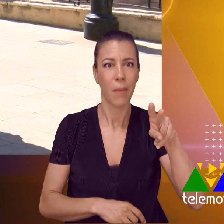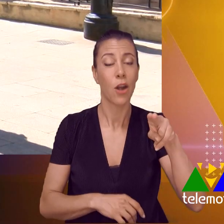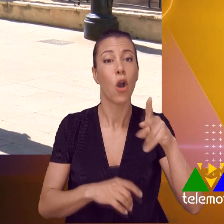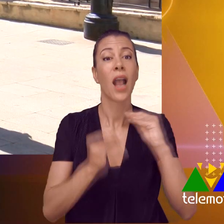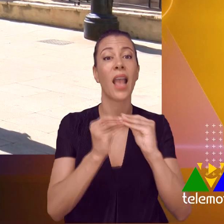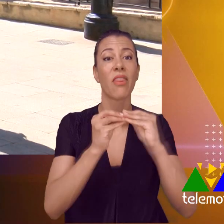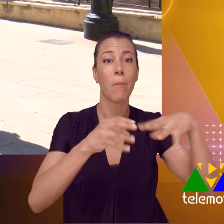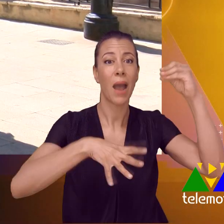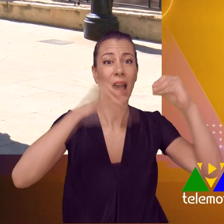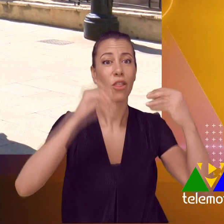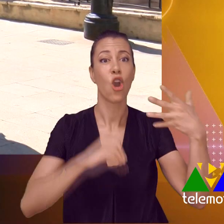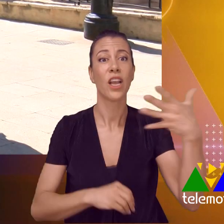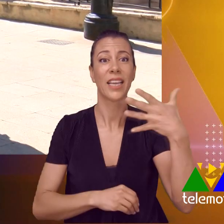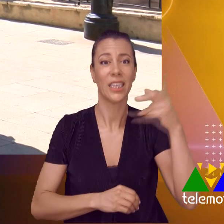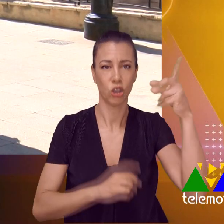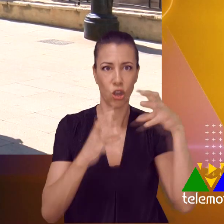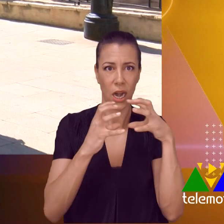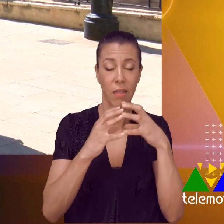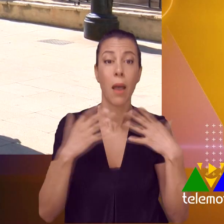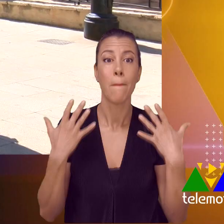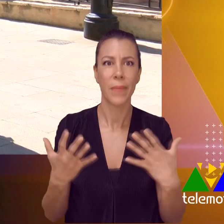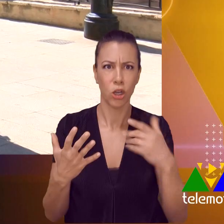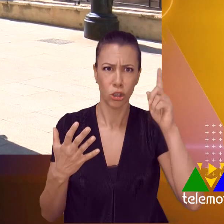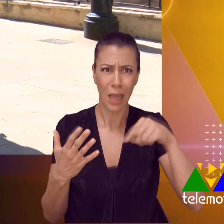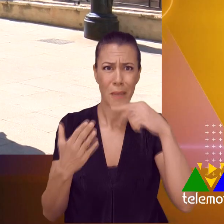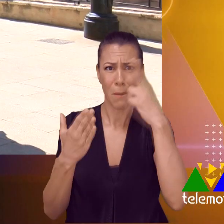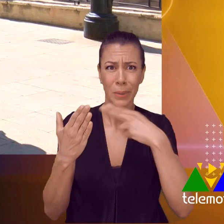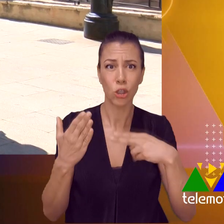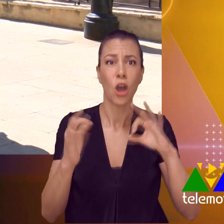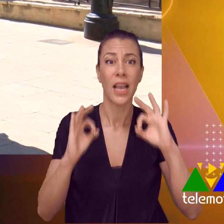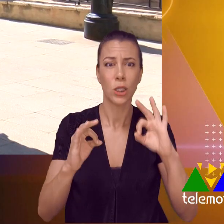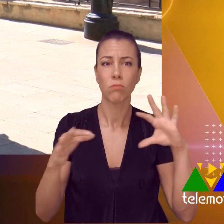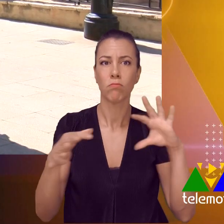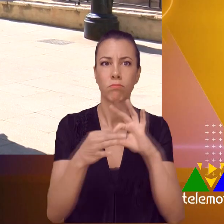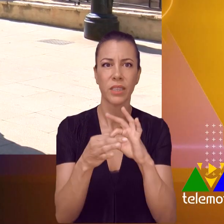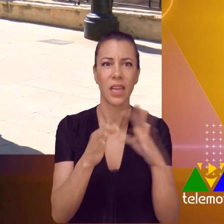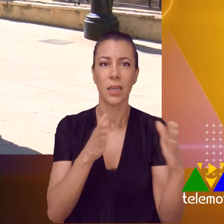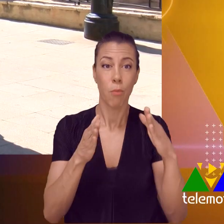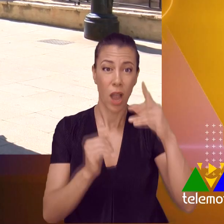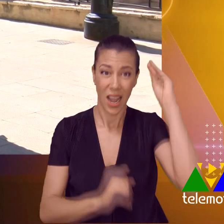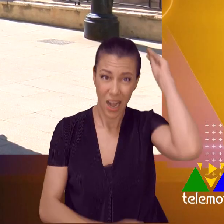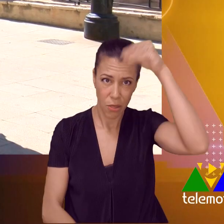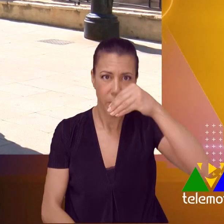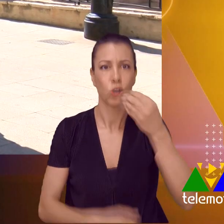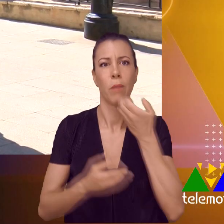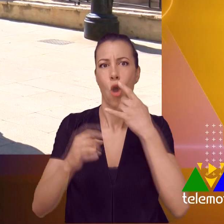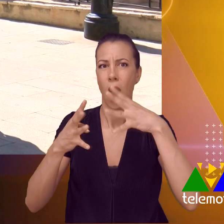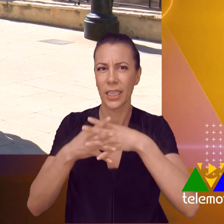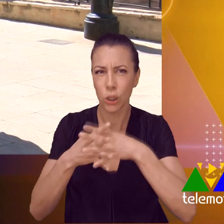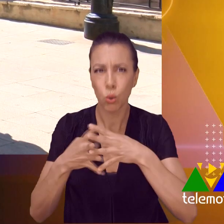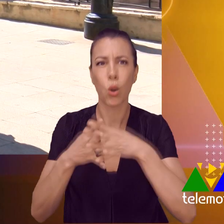en Granada. Ajá. Pero que es arquitecto, es pintor, era un hombre del Renacimiento, y el hombre del Renacimiento hacía un poco de todo, de pintura,